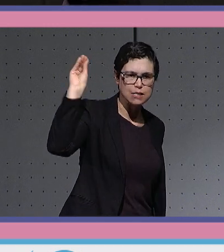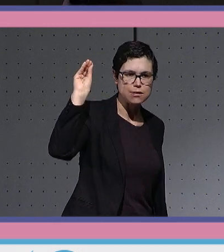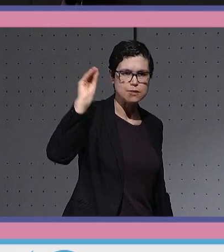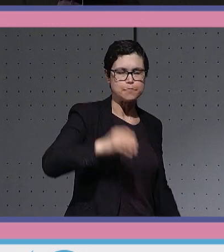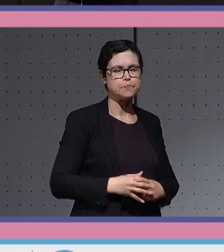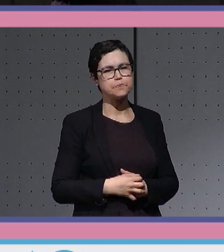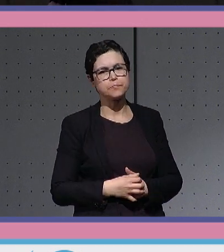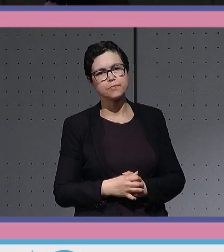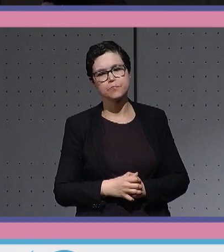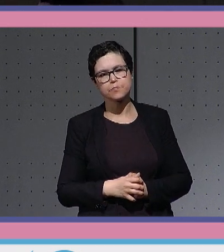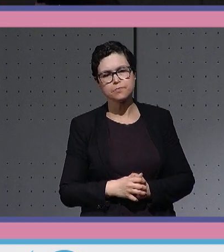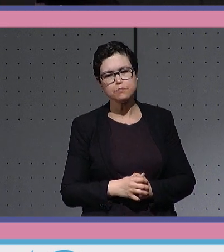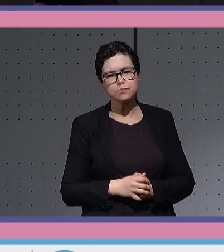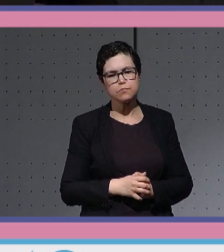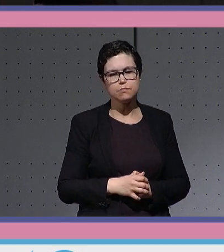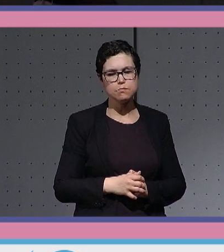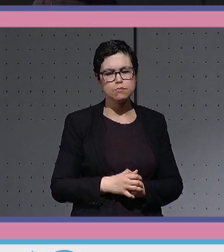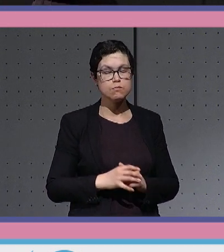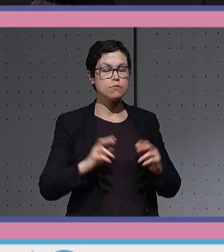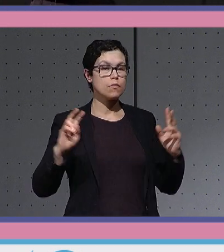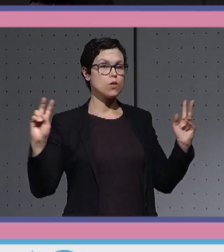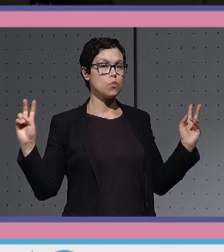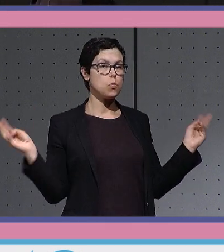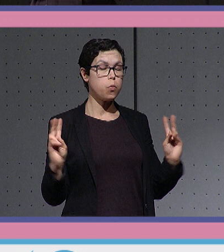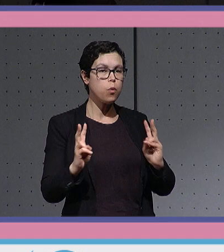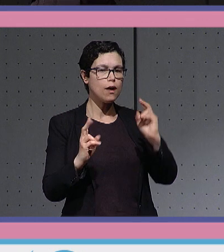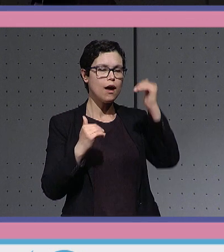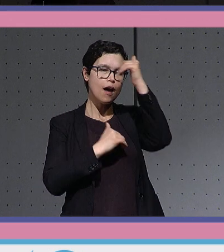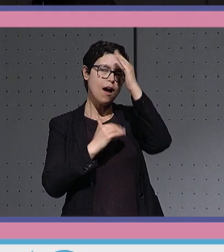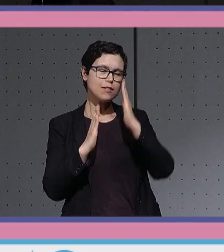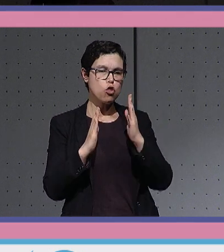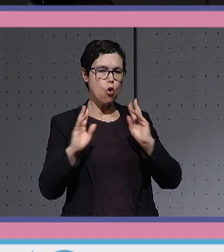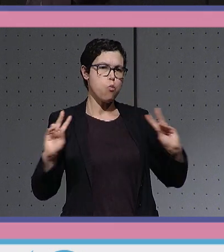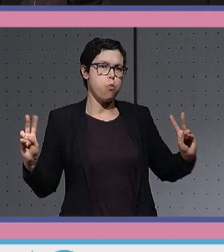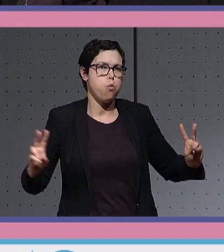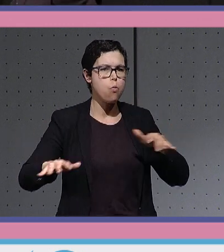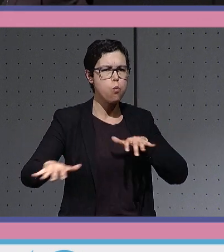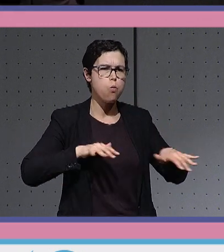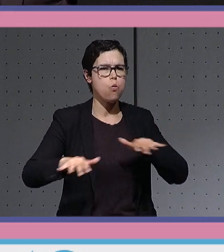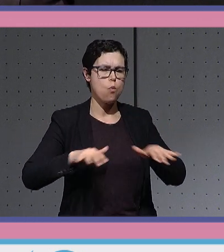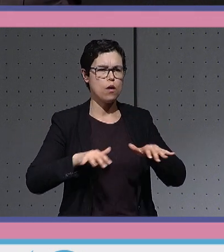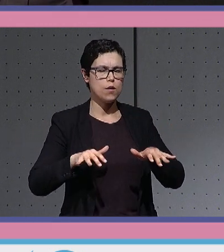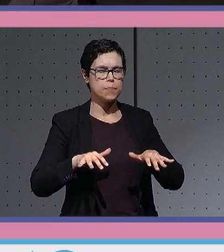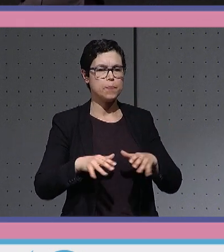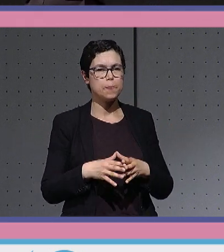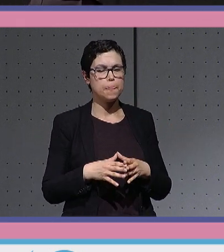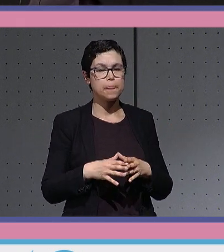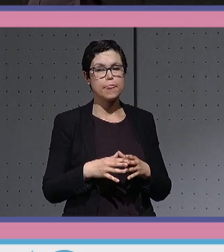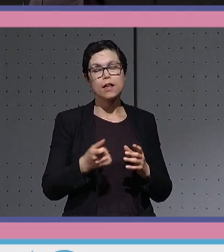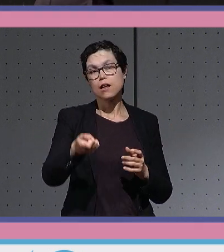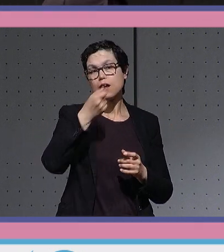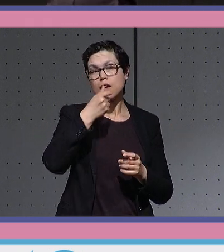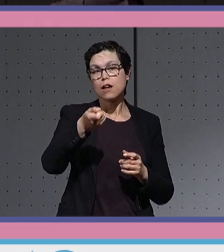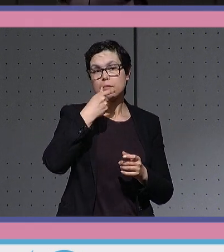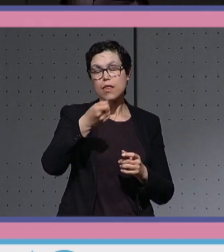importante. Para la hiperactividad en TEA, sin que sea TDAH, hay alguna evidencia de que medicinas antipsicóticas, de las